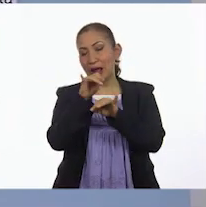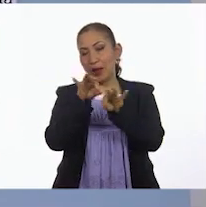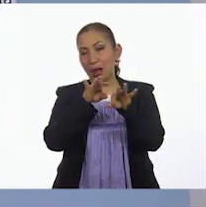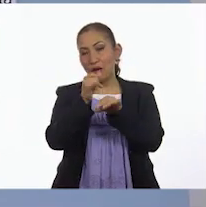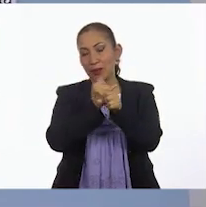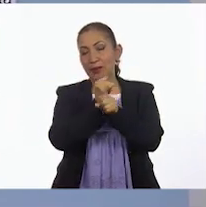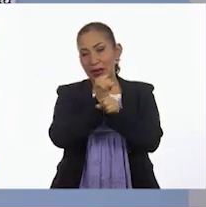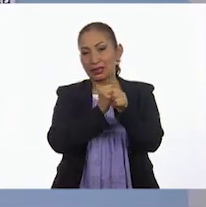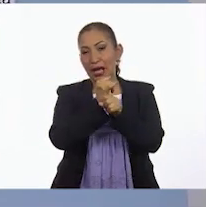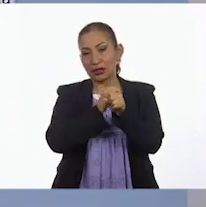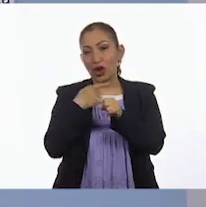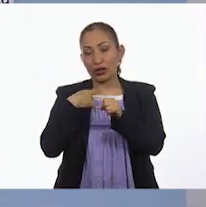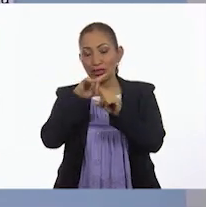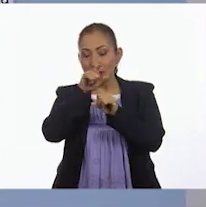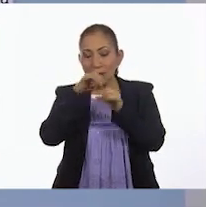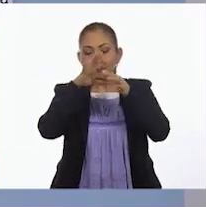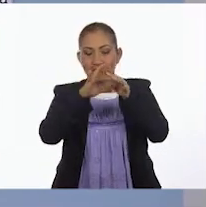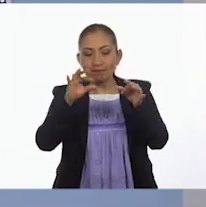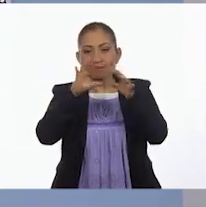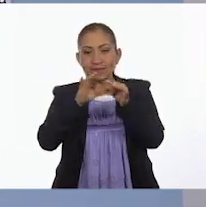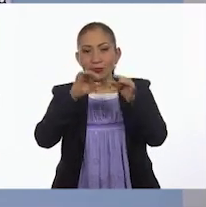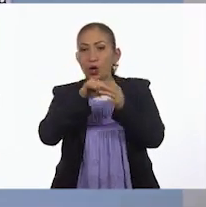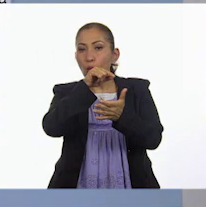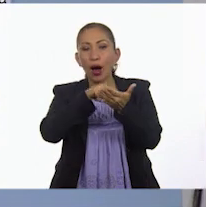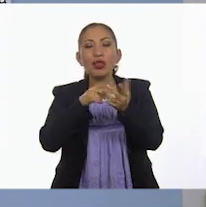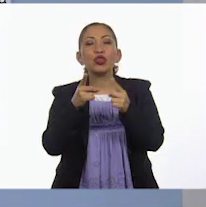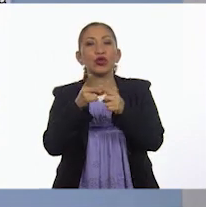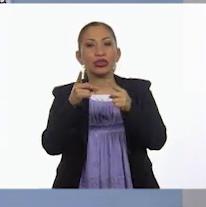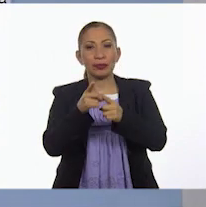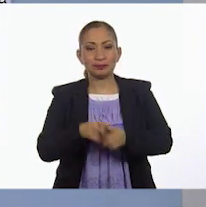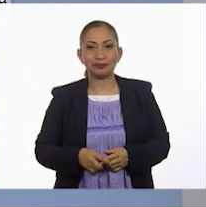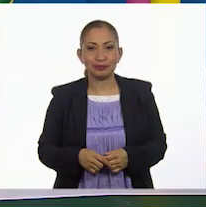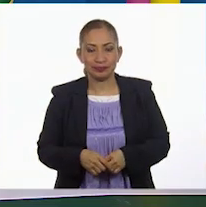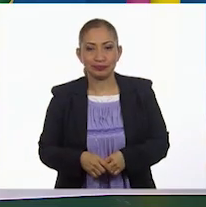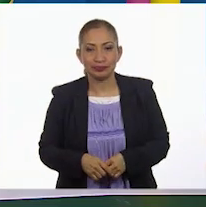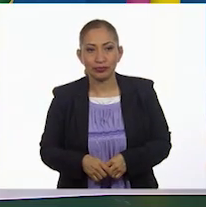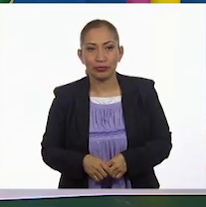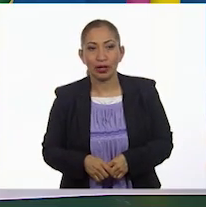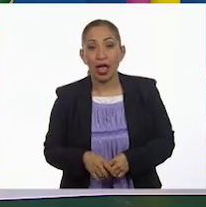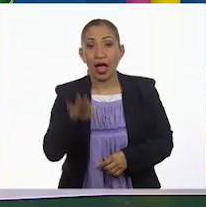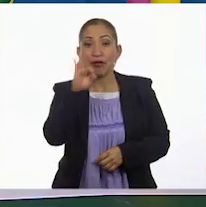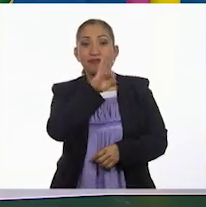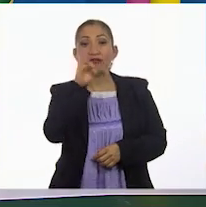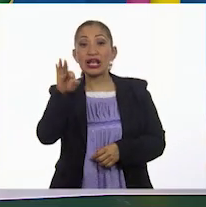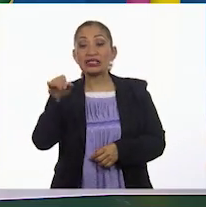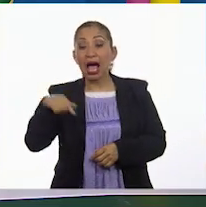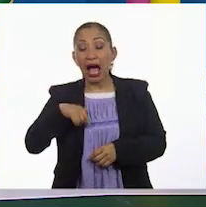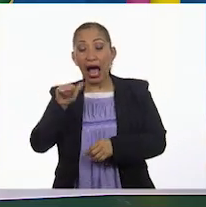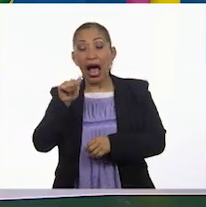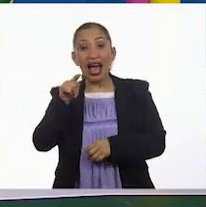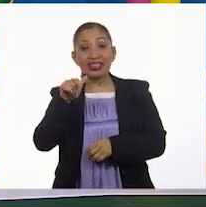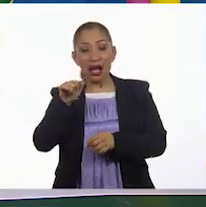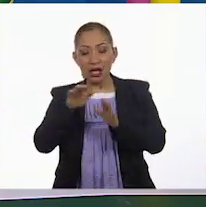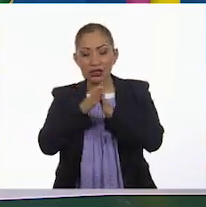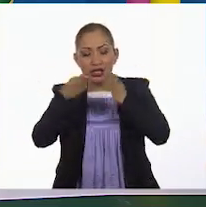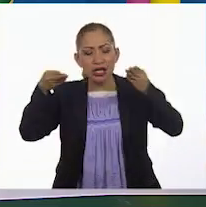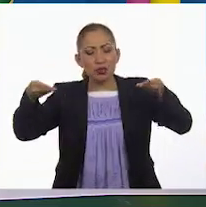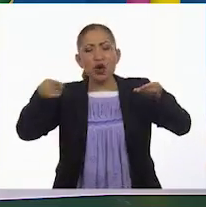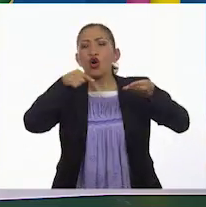y desarrollar el subtema de ubicación geográfica. Tenemos finalmente fecha de elaboración.